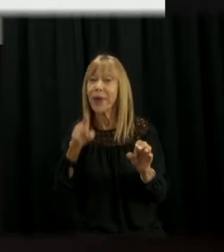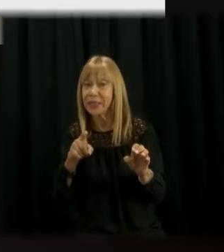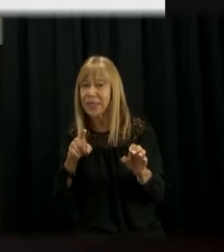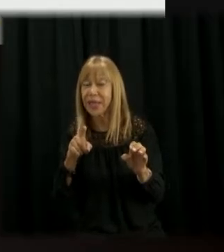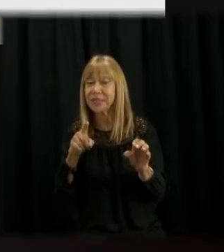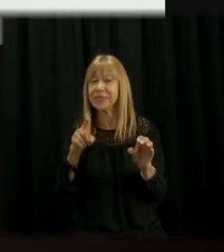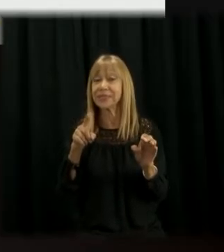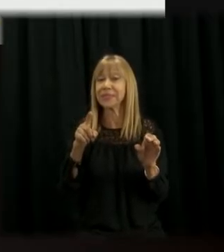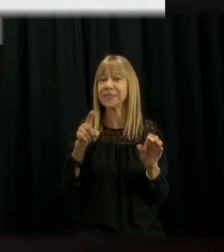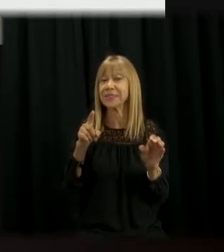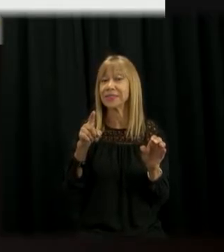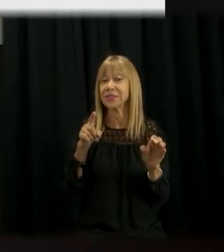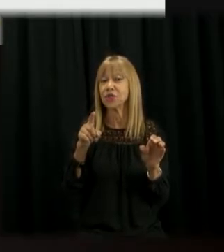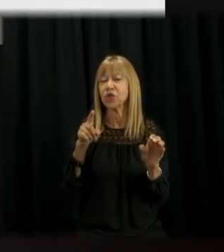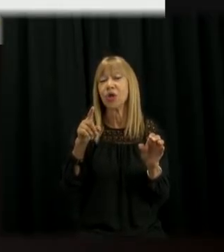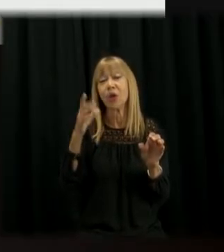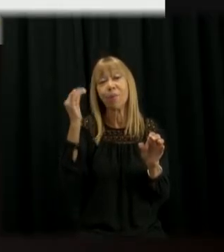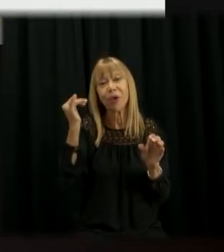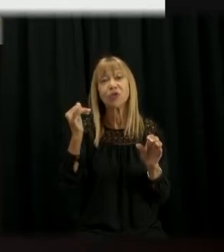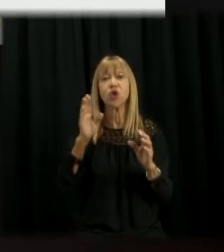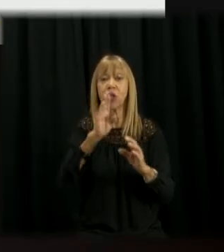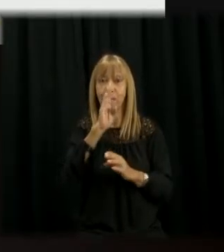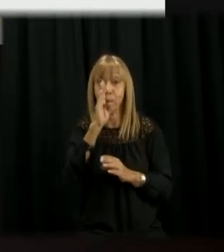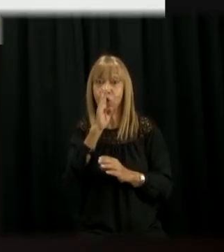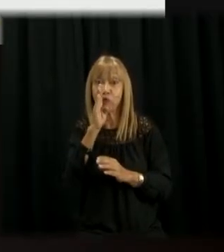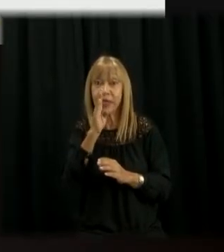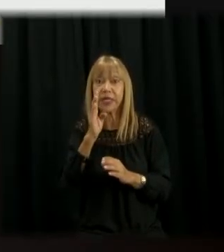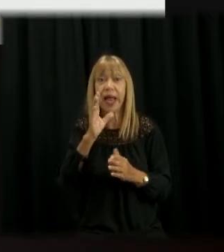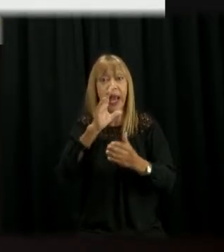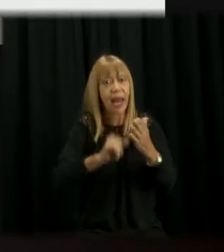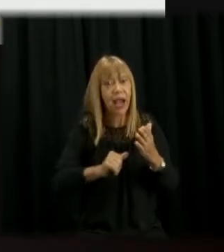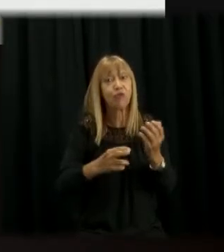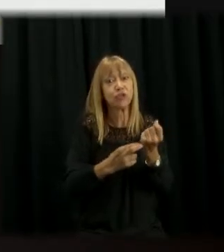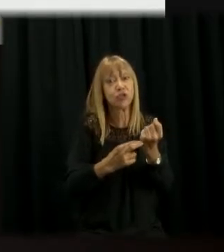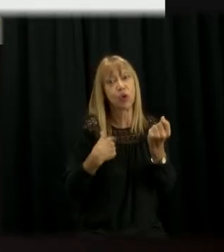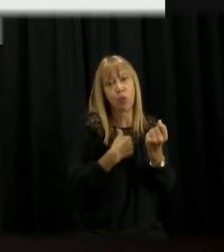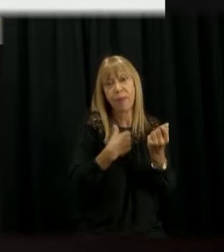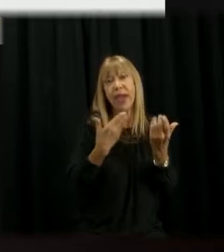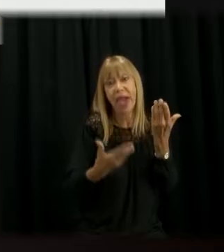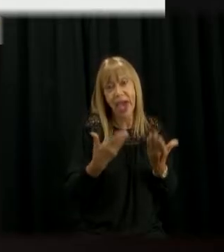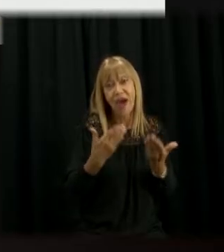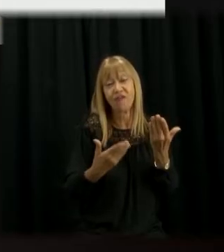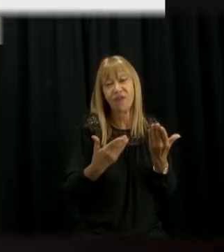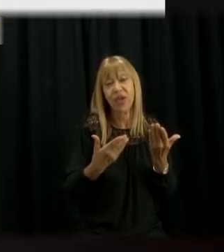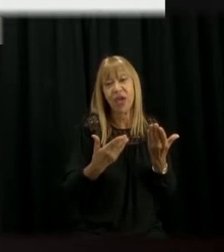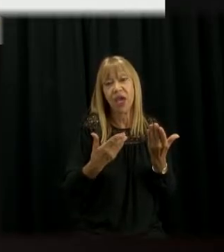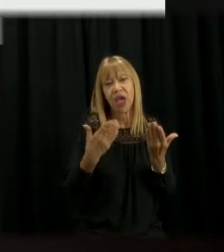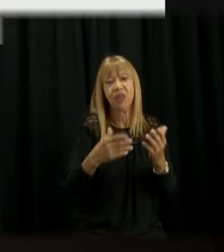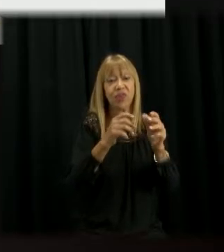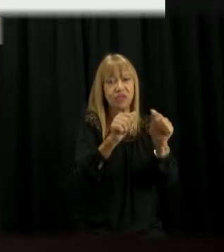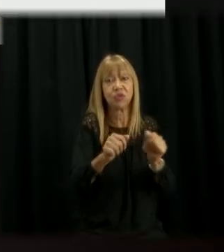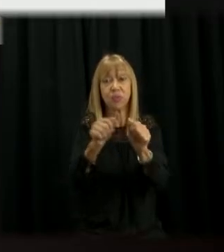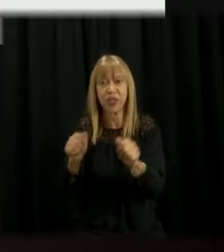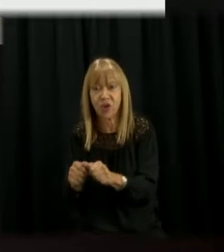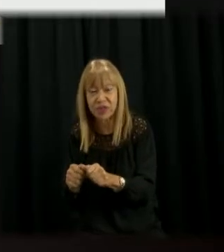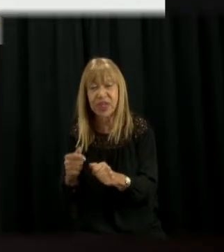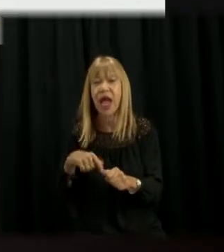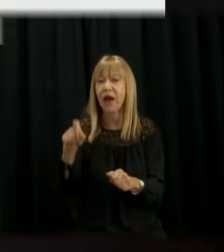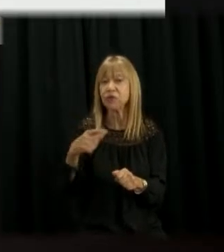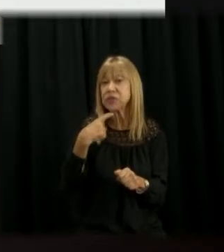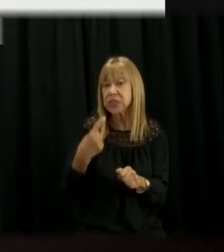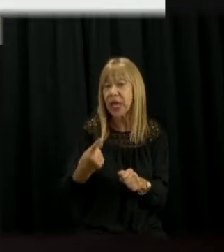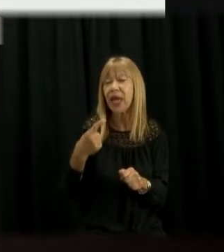mandatos operacionales debido a aspectos burocráticos y la falta de recursos que tenemos en las distintas áreas.